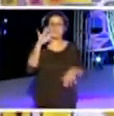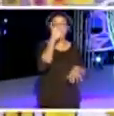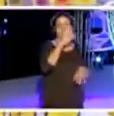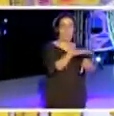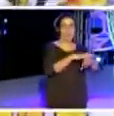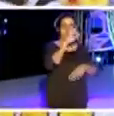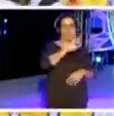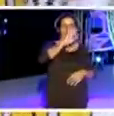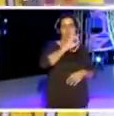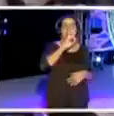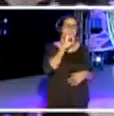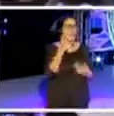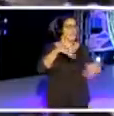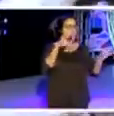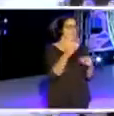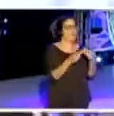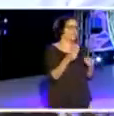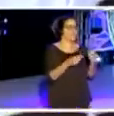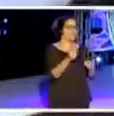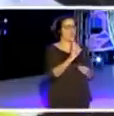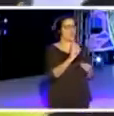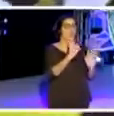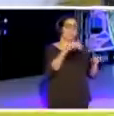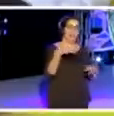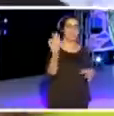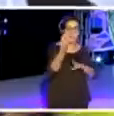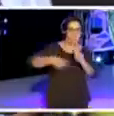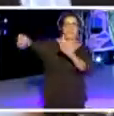tuvo que devolverlo, por si usted no lo sabe.